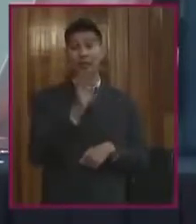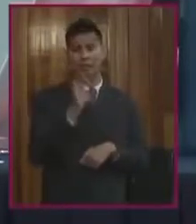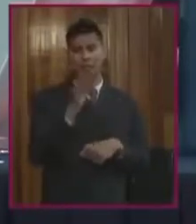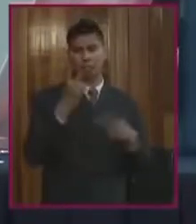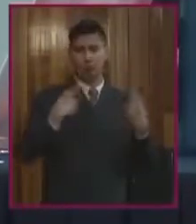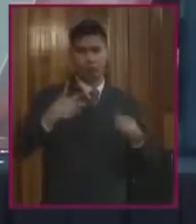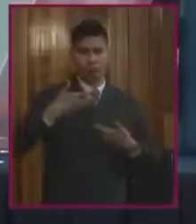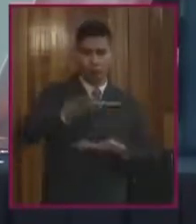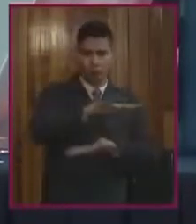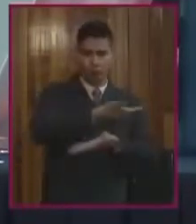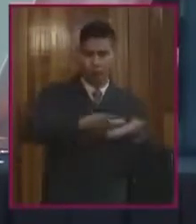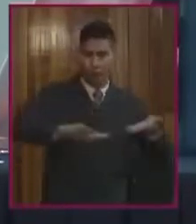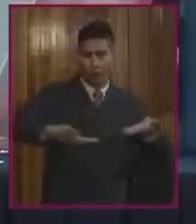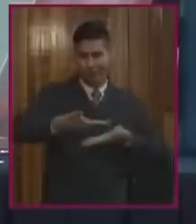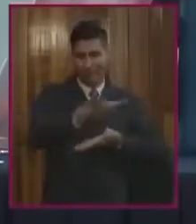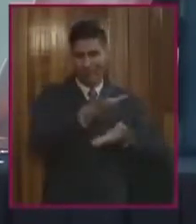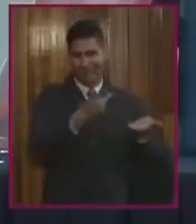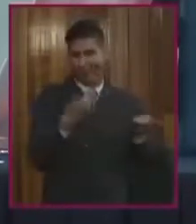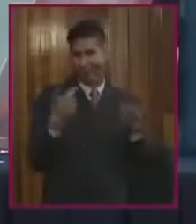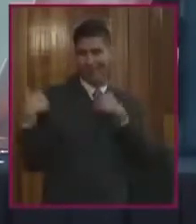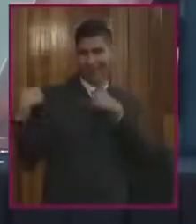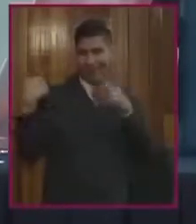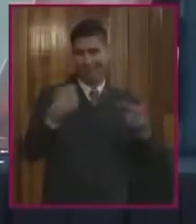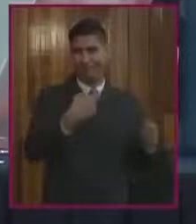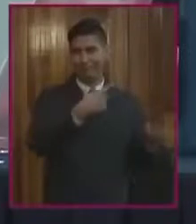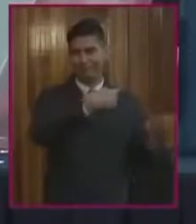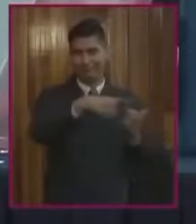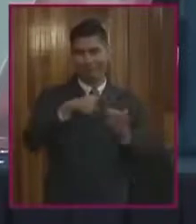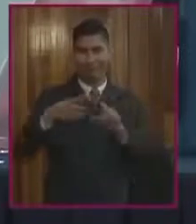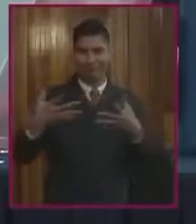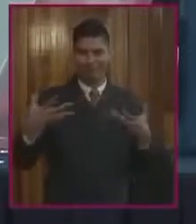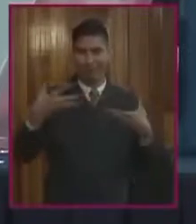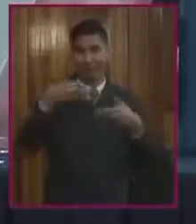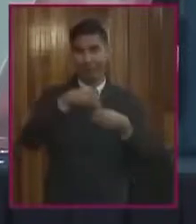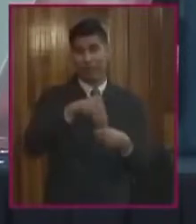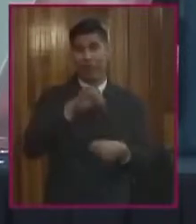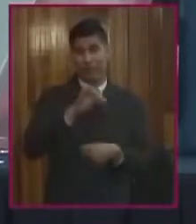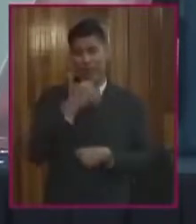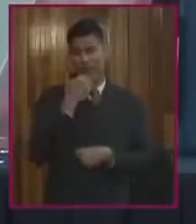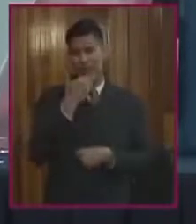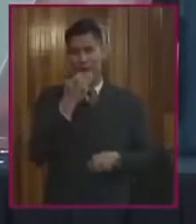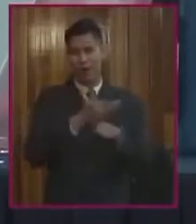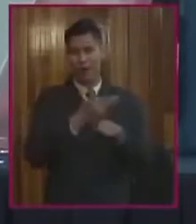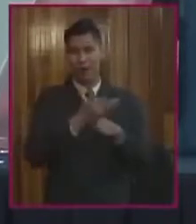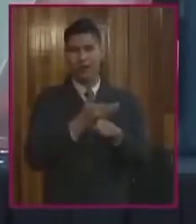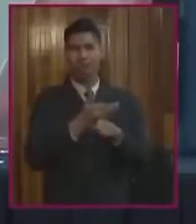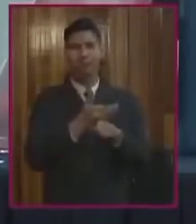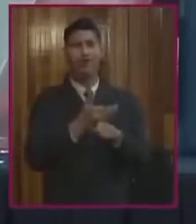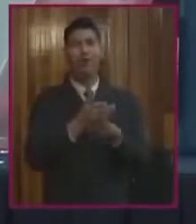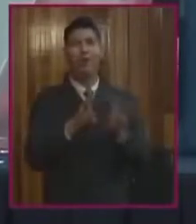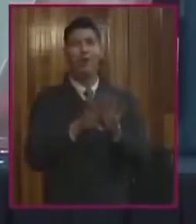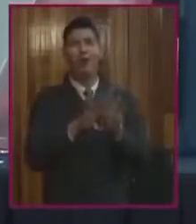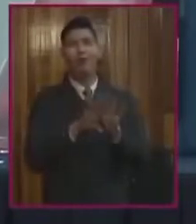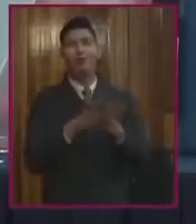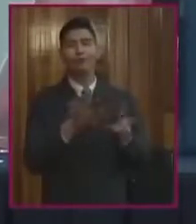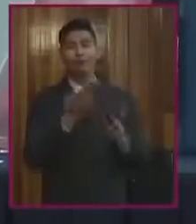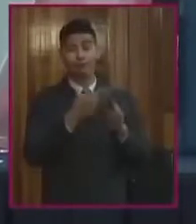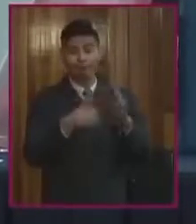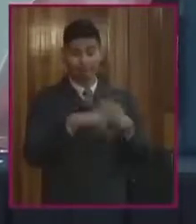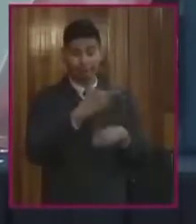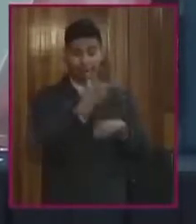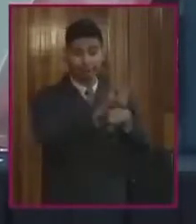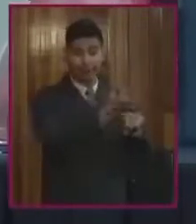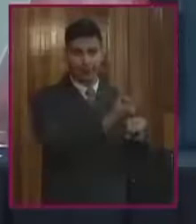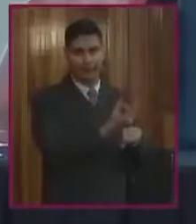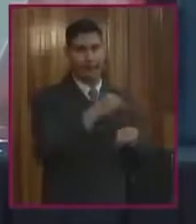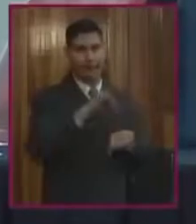diálogo intergeneracional en el currículum, ¿no? Me parece que está muy bien pensar en la adaptación, pensar en lo situado, pero diría también